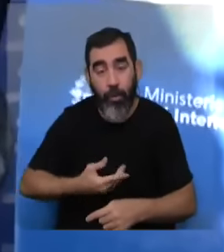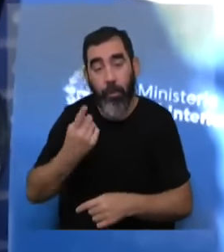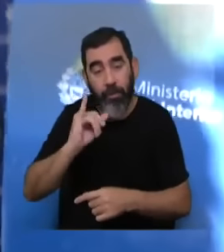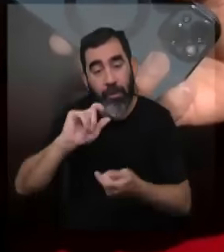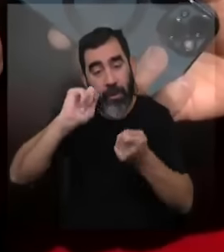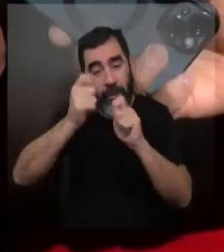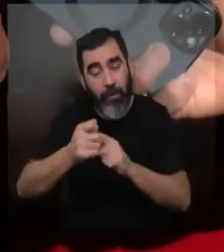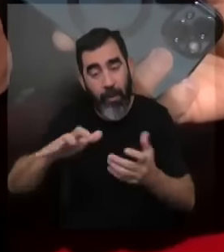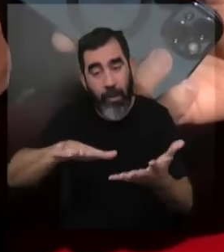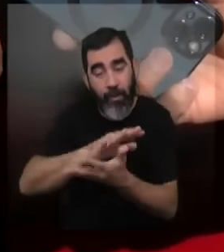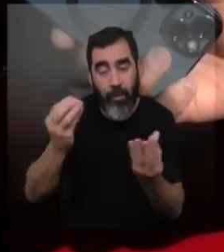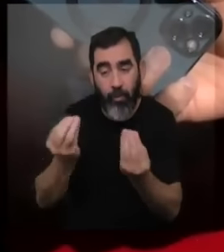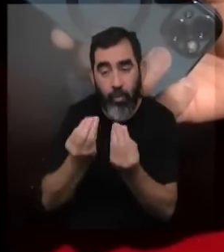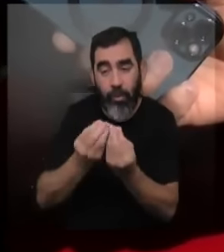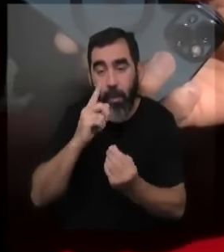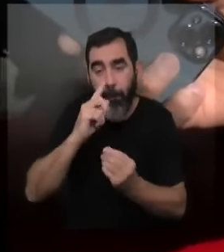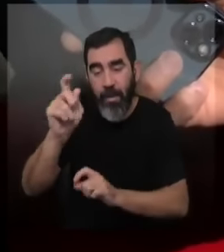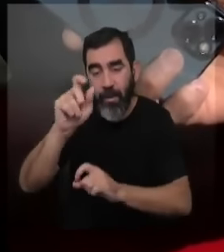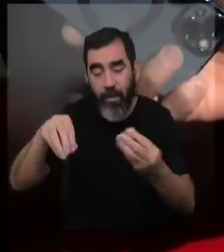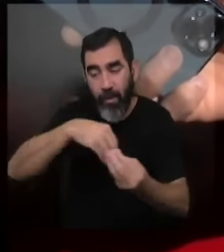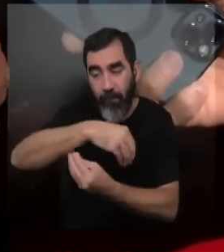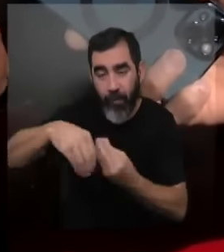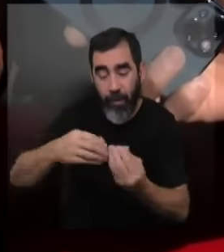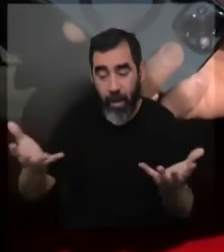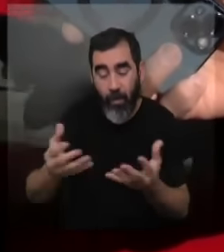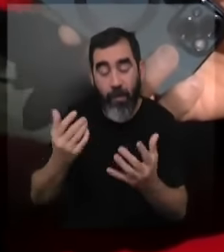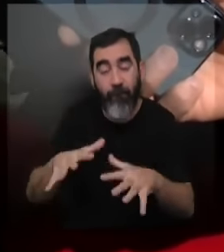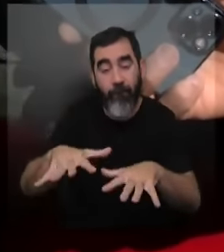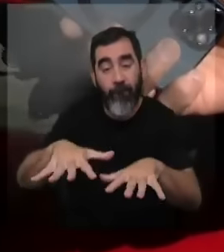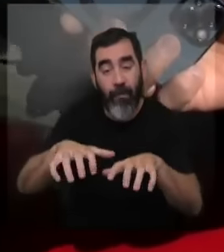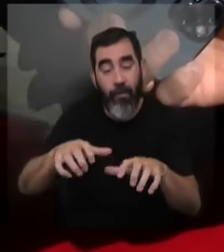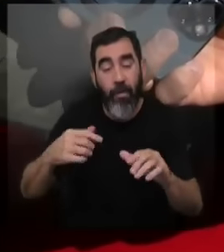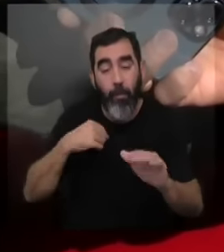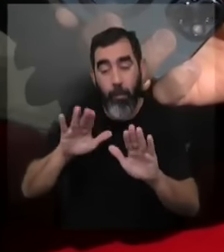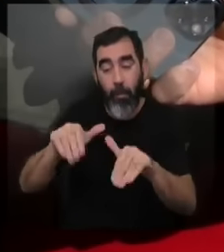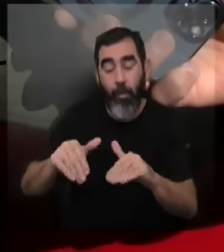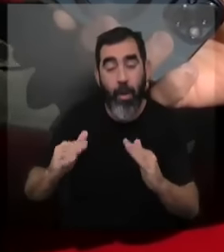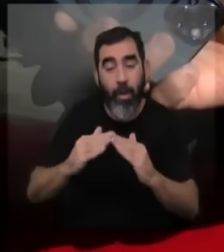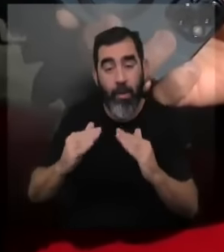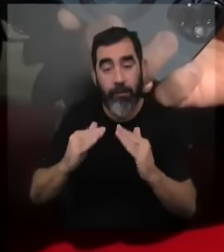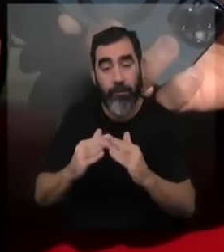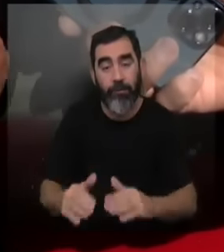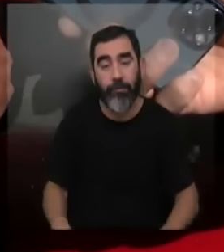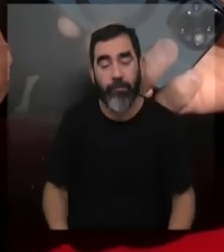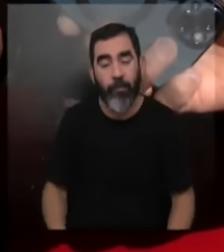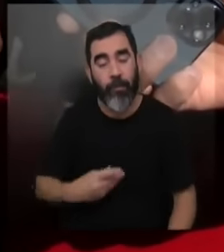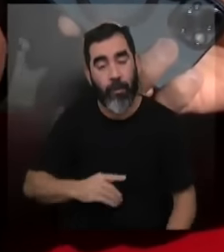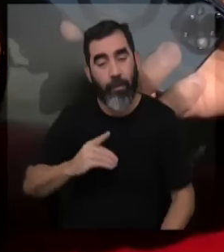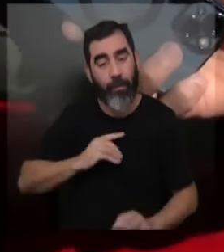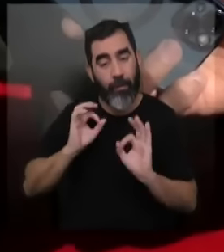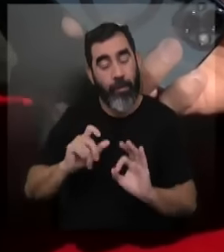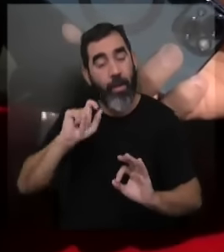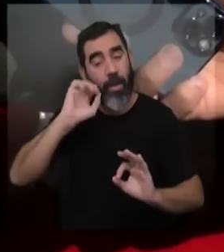cambiado la realidad de muchísimas miles de de familias que hoy están viviendo en sus propias viviendas dignas y